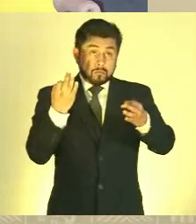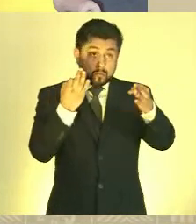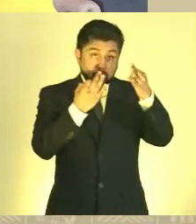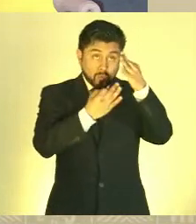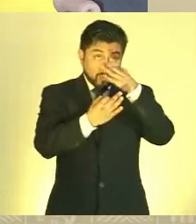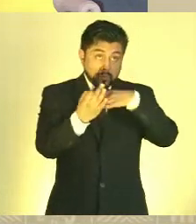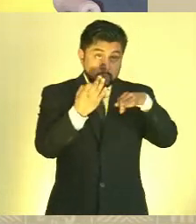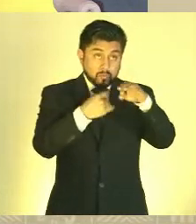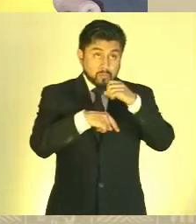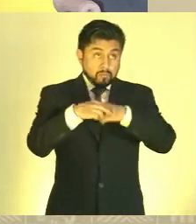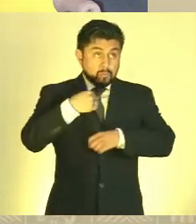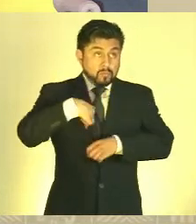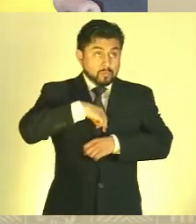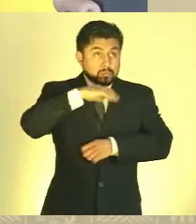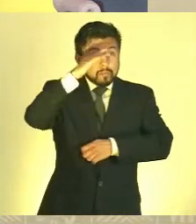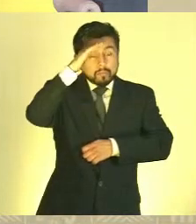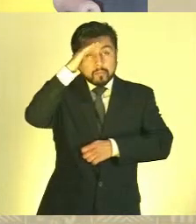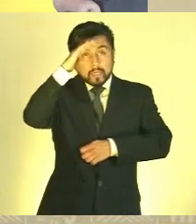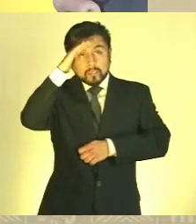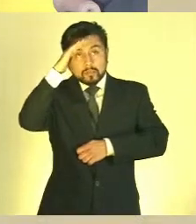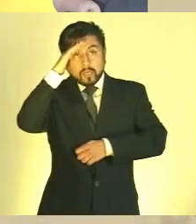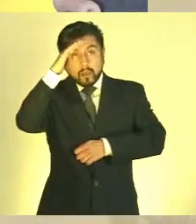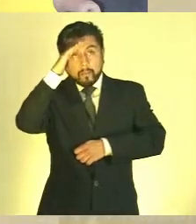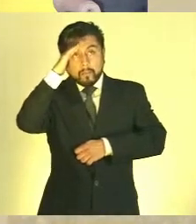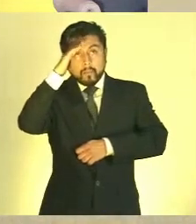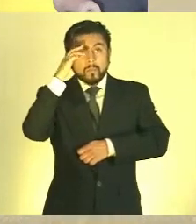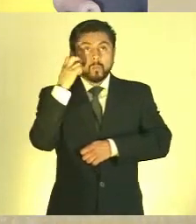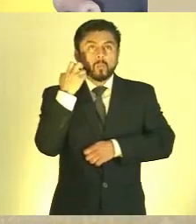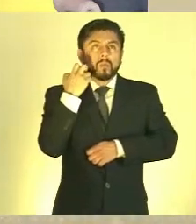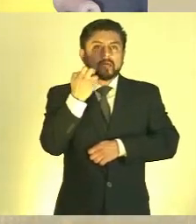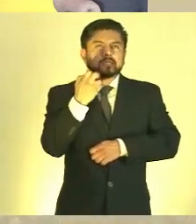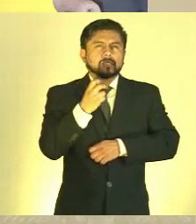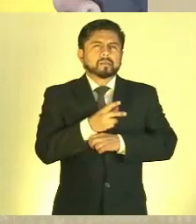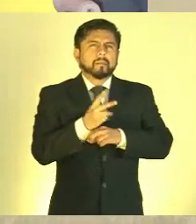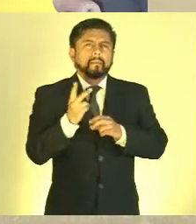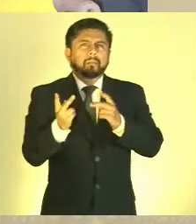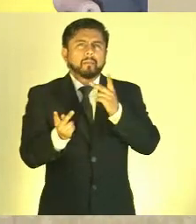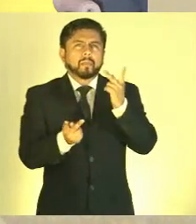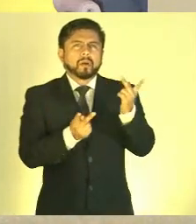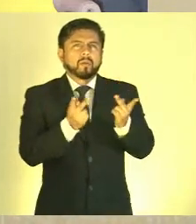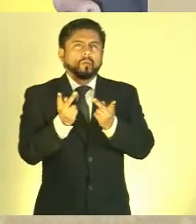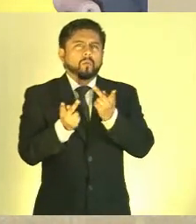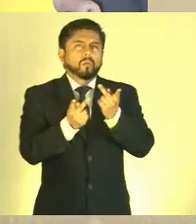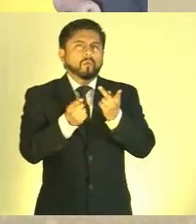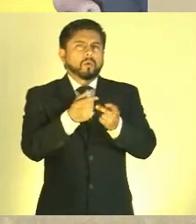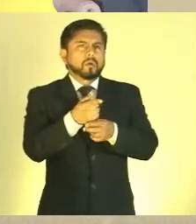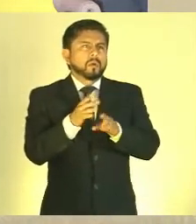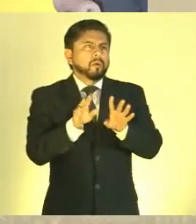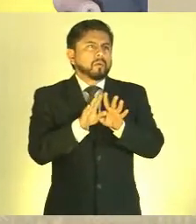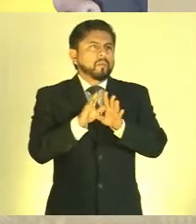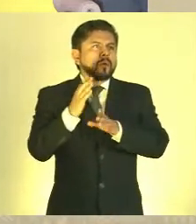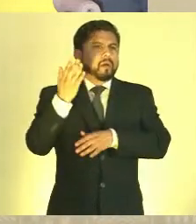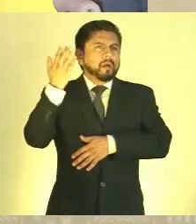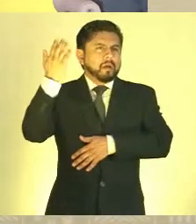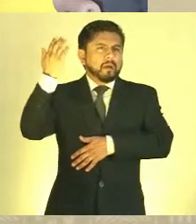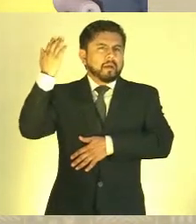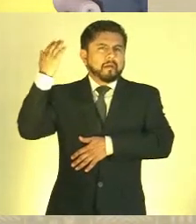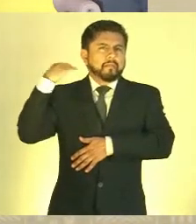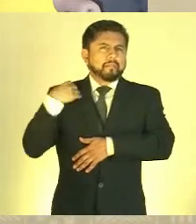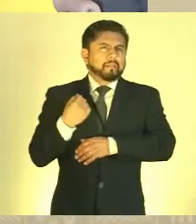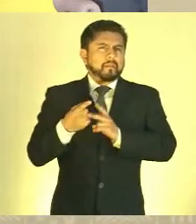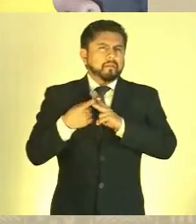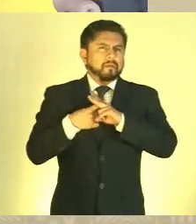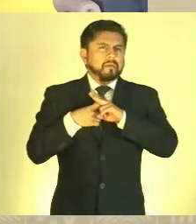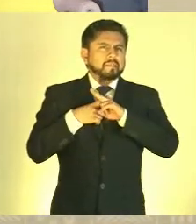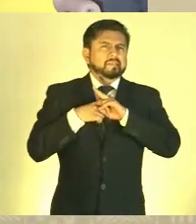ser, todo lo que pensamos que somos, es esto, las preguntas que Bruno nos planteó al principio, es decir, las